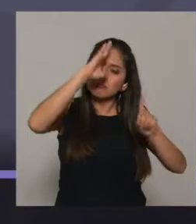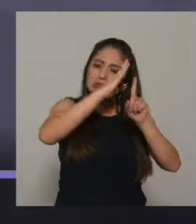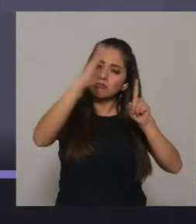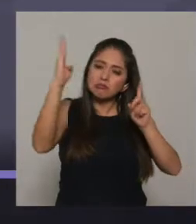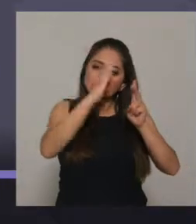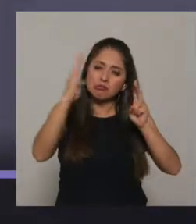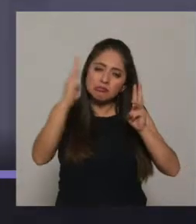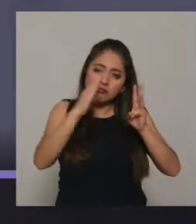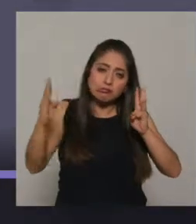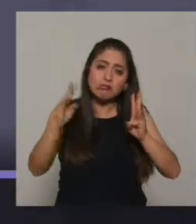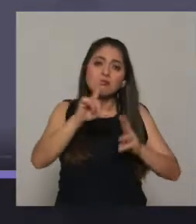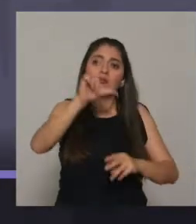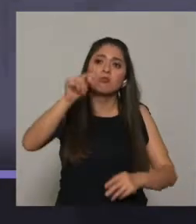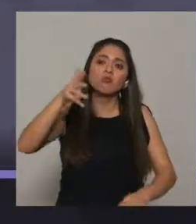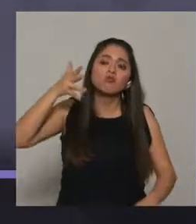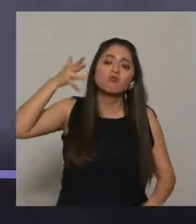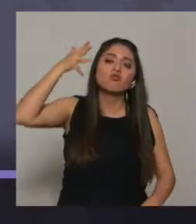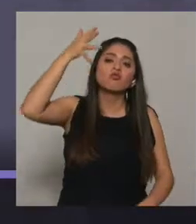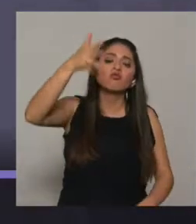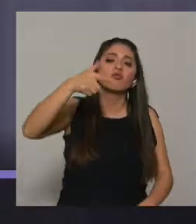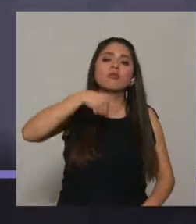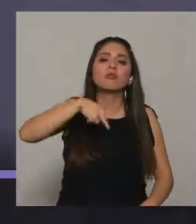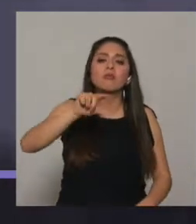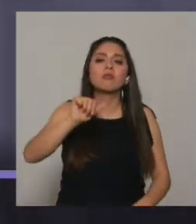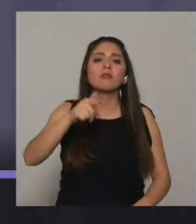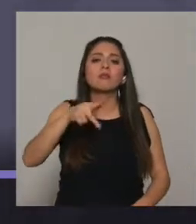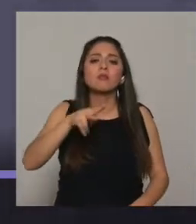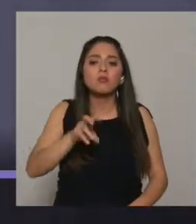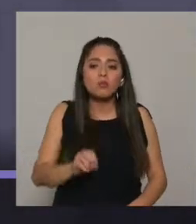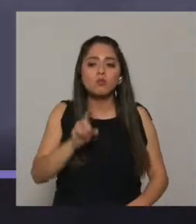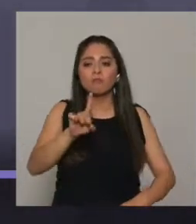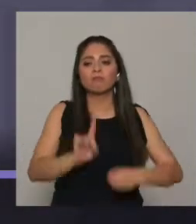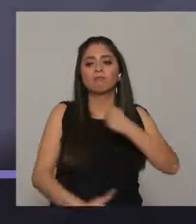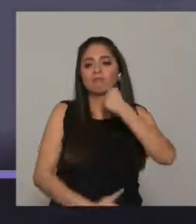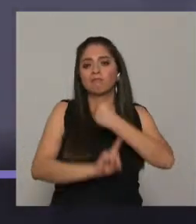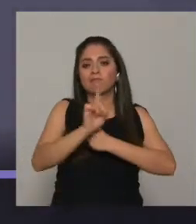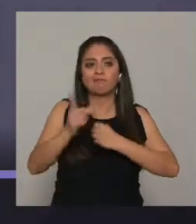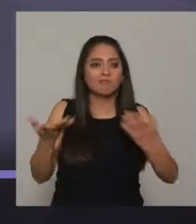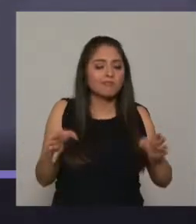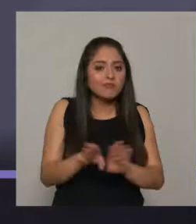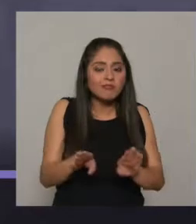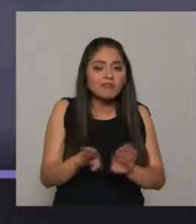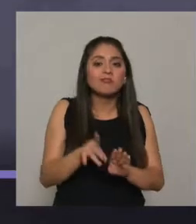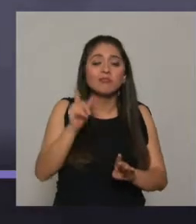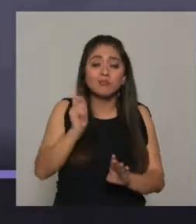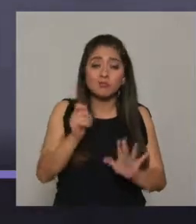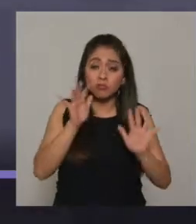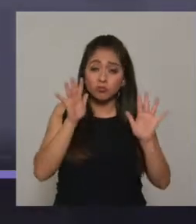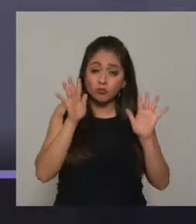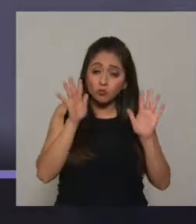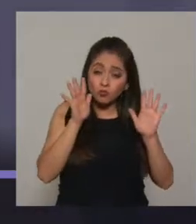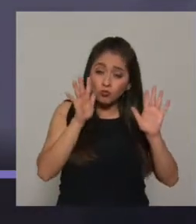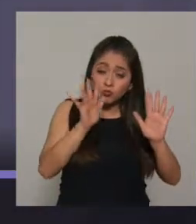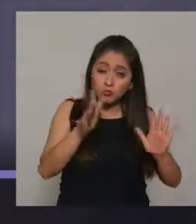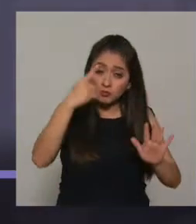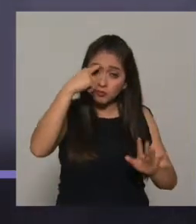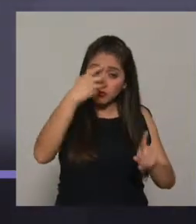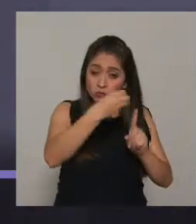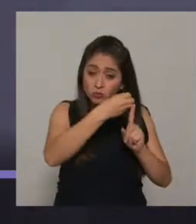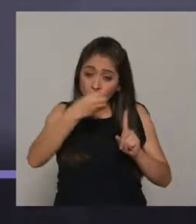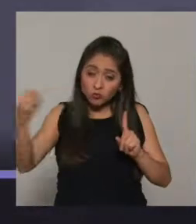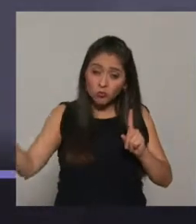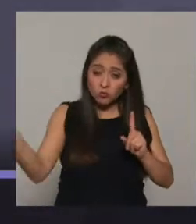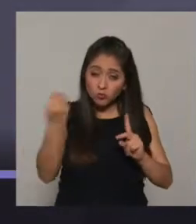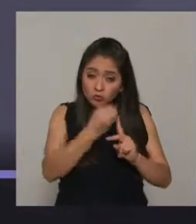el día de mañana eso es lo que le genera al archivo pues un problema impresionante, porque además la ordenación que han tenido que hacer en el